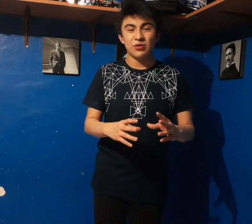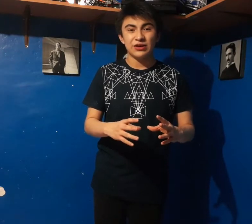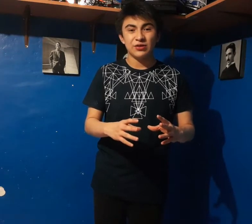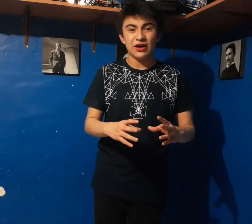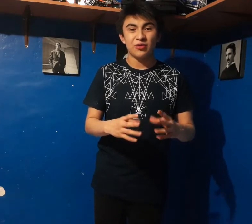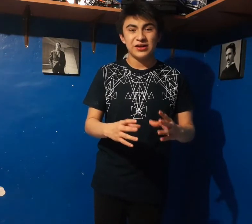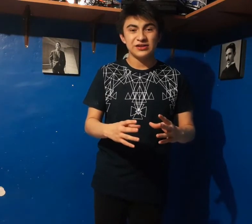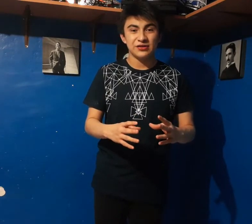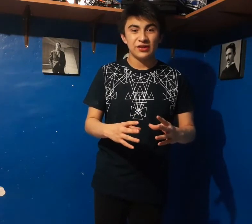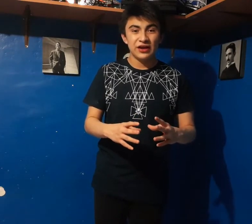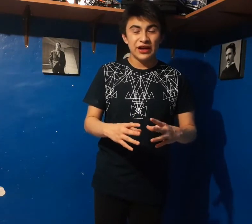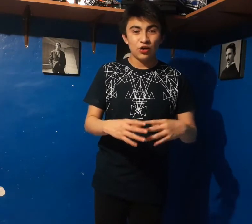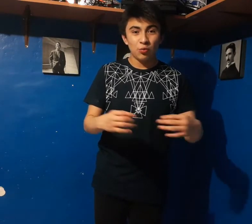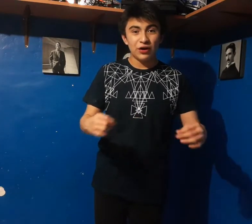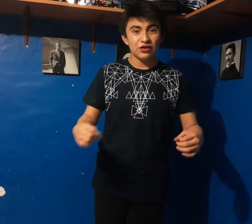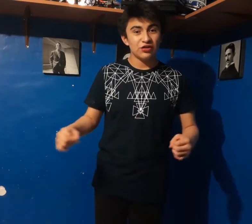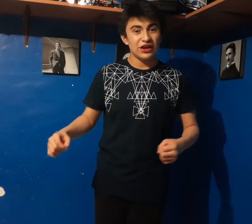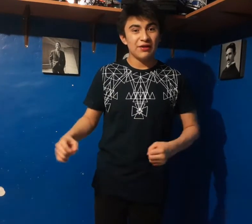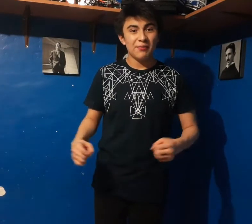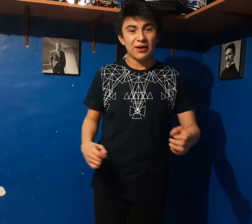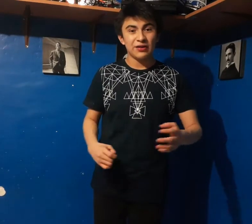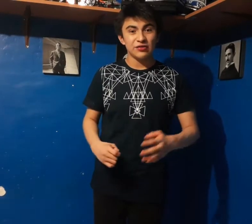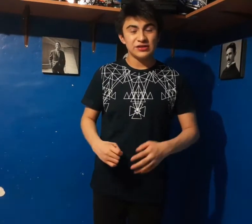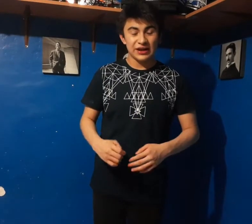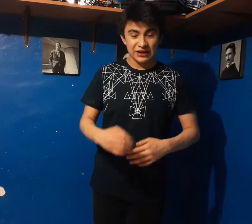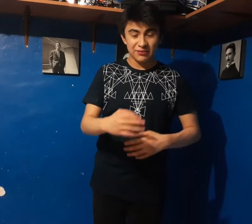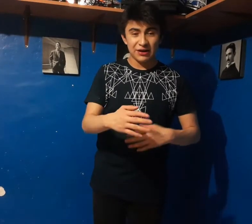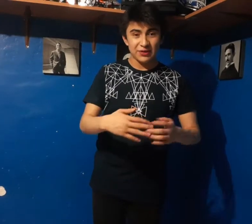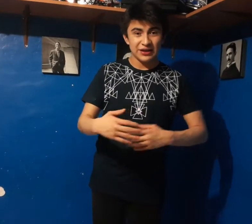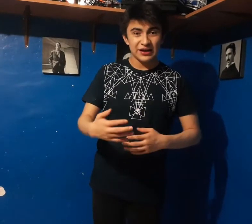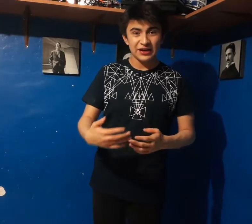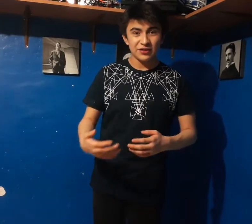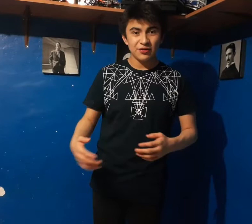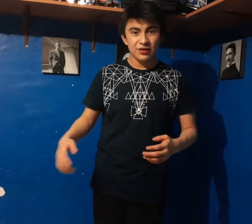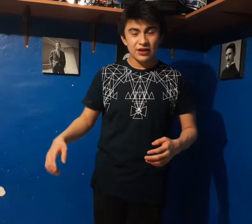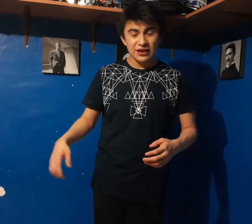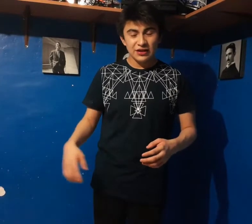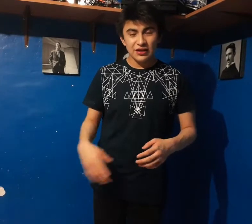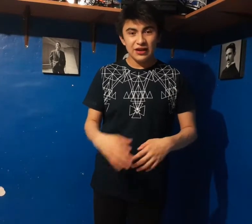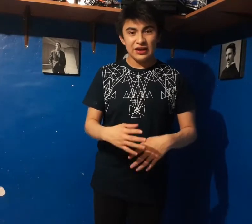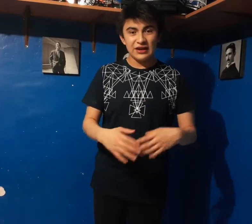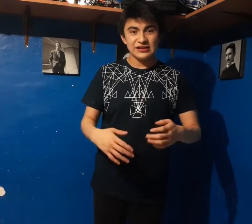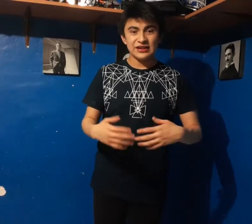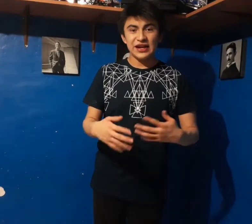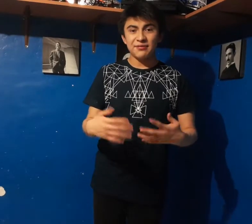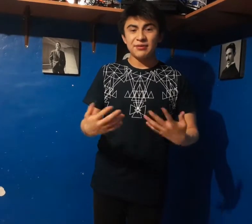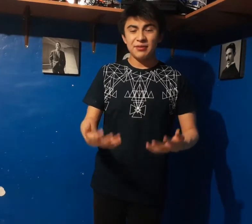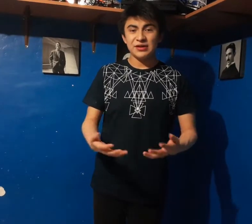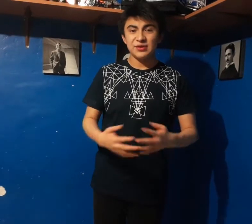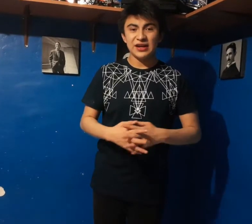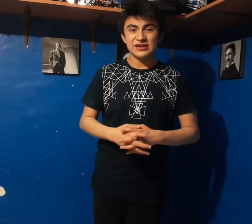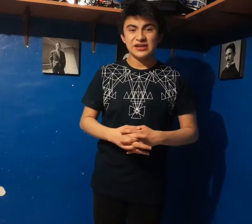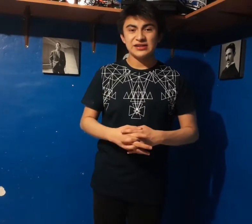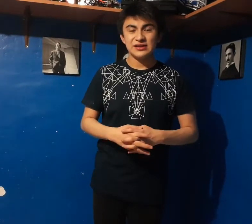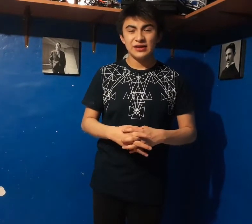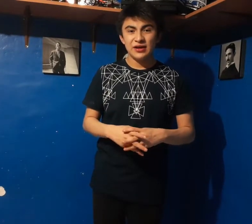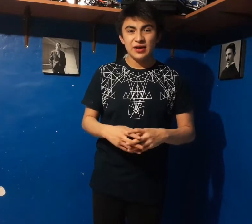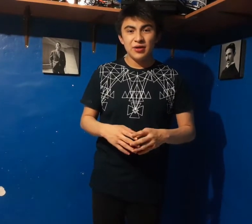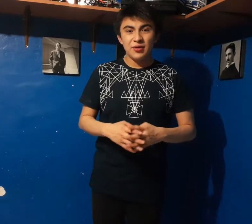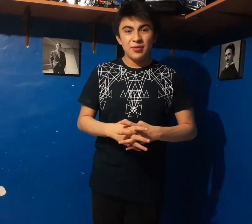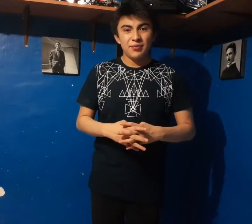importantes en cuanto a comercio. Era un puerto donde llegaban barcos en el mar Mediterráneo y se intercambiaban más